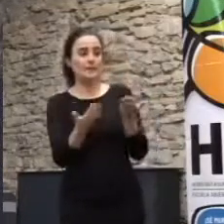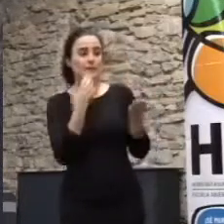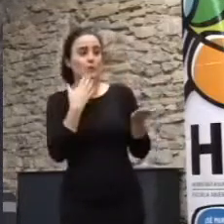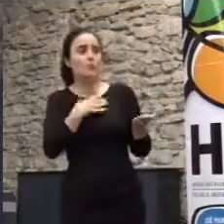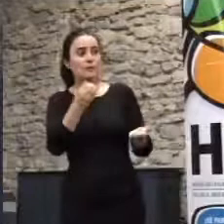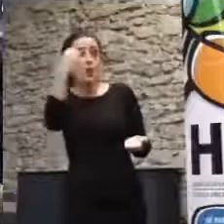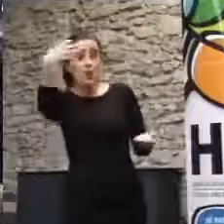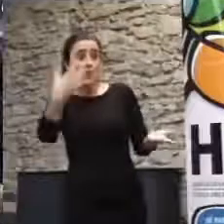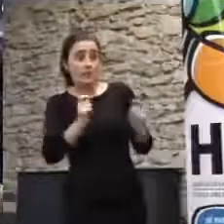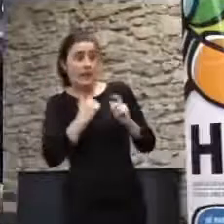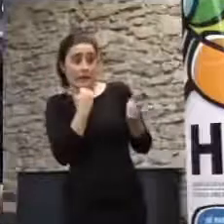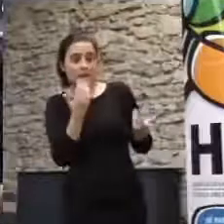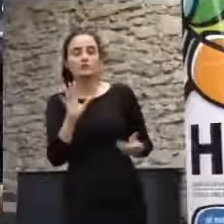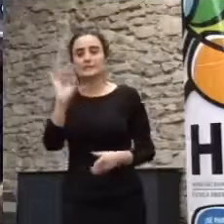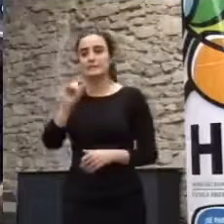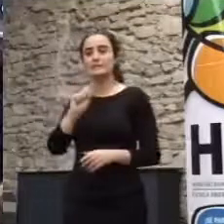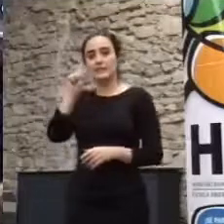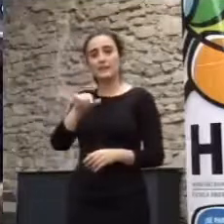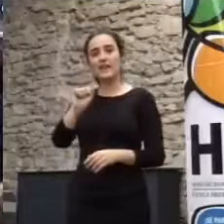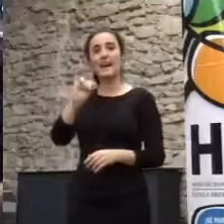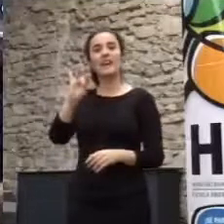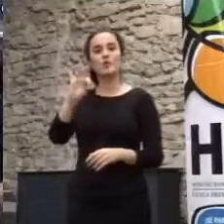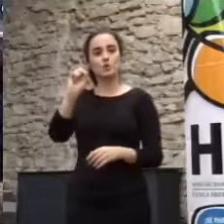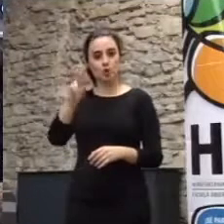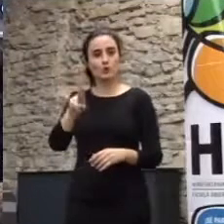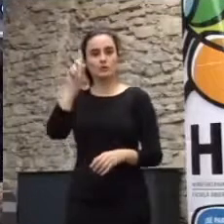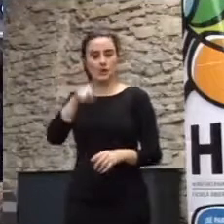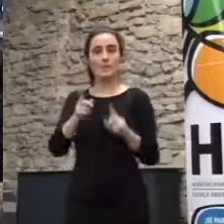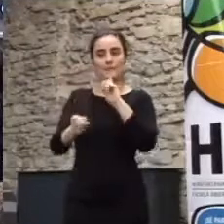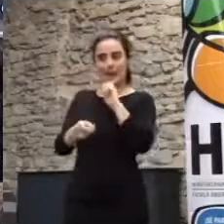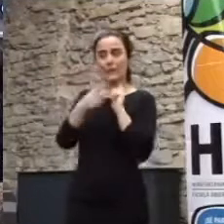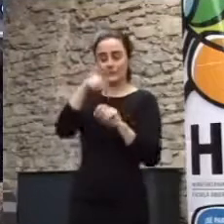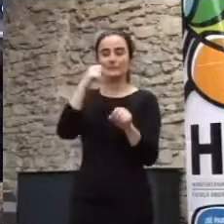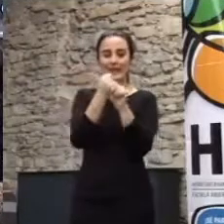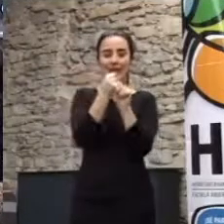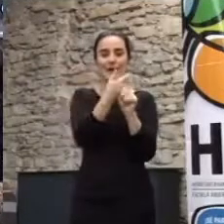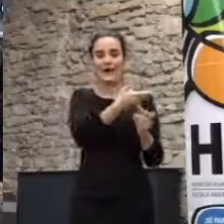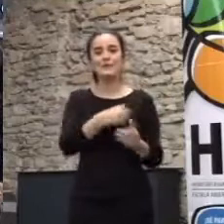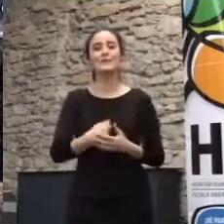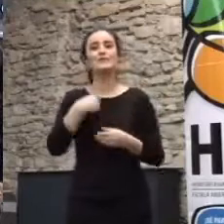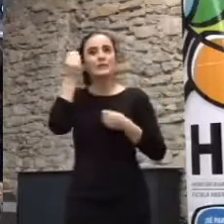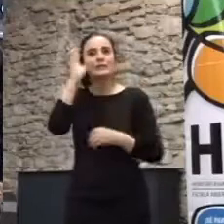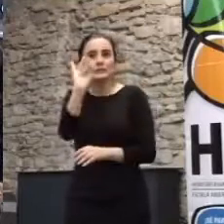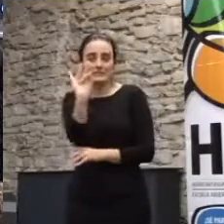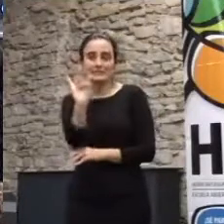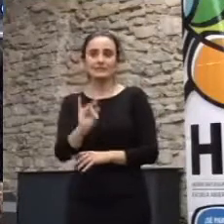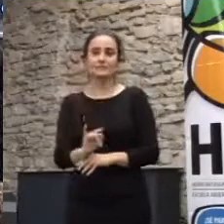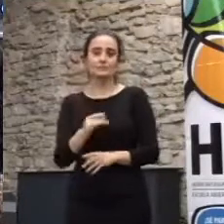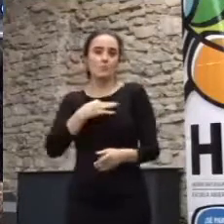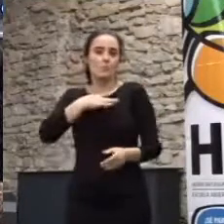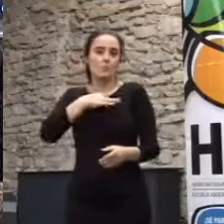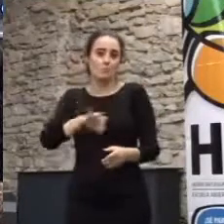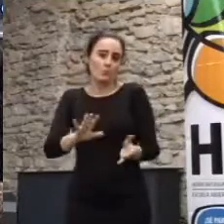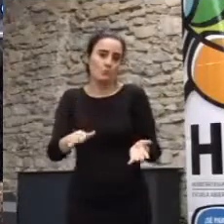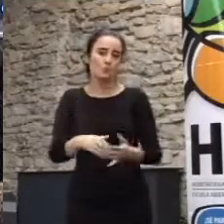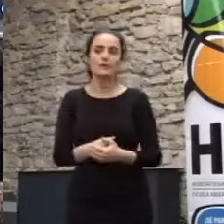luz. Sí, y también Aitor, que también ha trabajado en Bilbao. Bueno. Menos y tiempo, sí, yo creo que sí, que se puede hacer, que hay